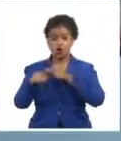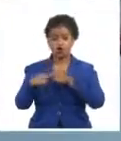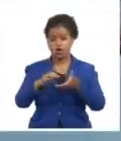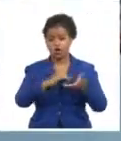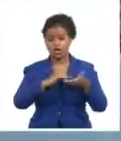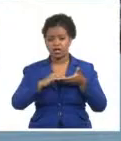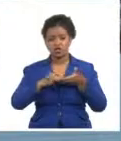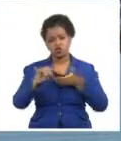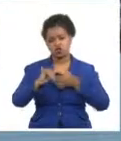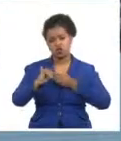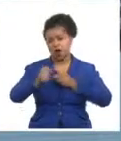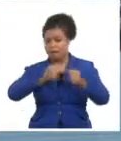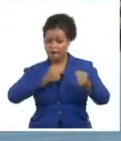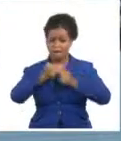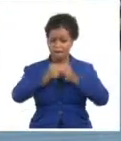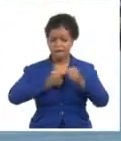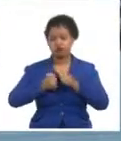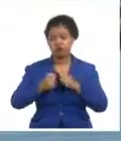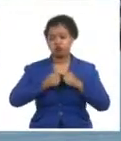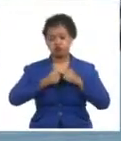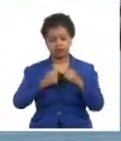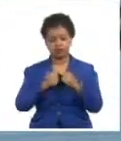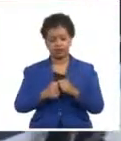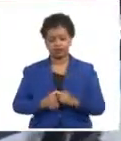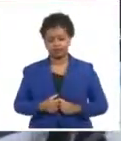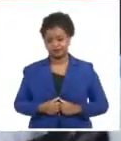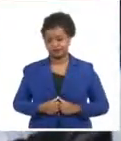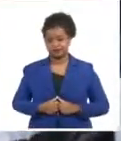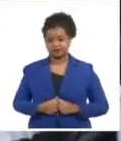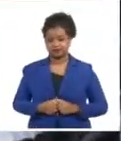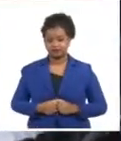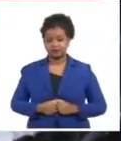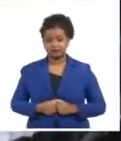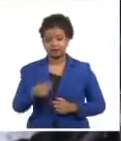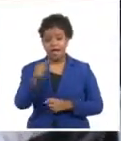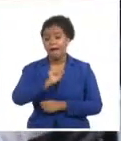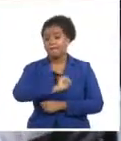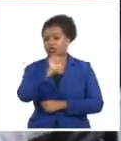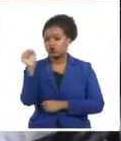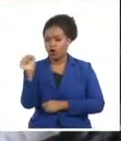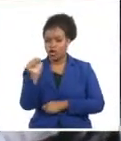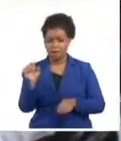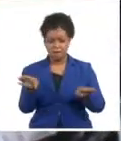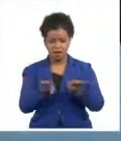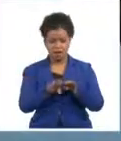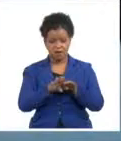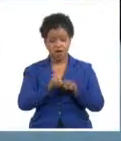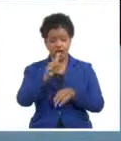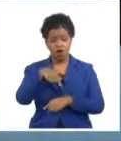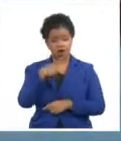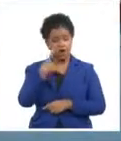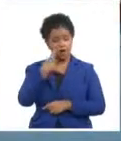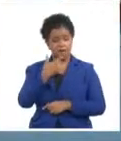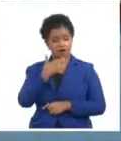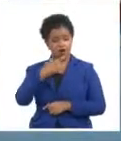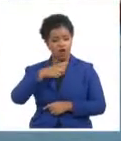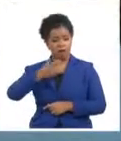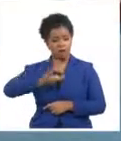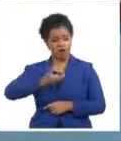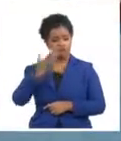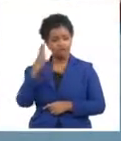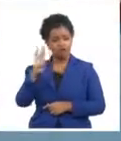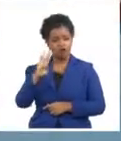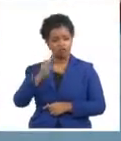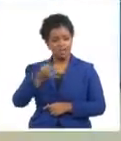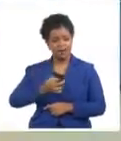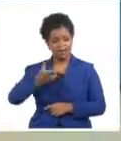estilo fajador para superar al indómito Jesús Álvarez. Fueron victorias unánimes y ahora van por mejorar el color bronceado de las medallas